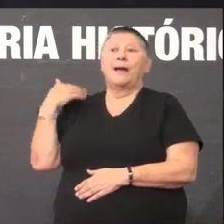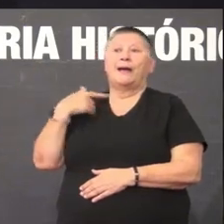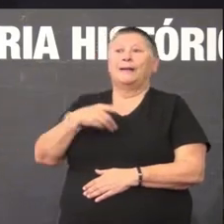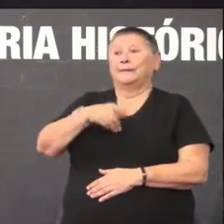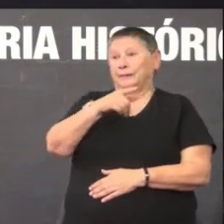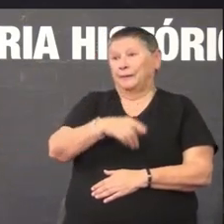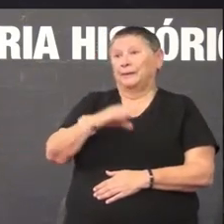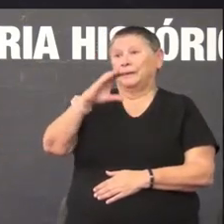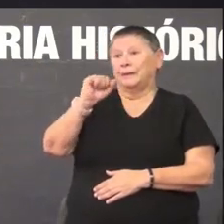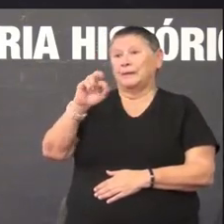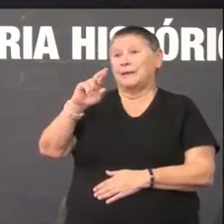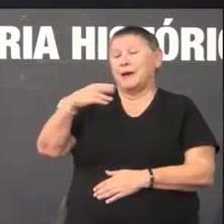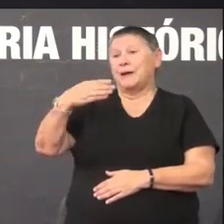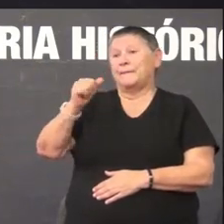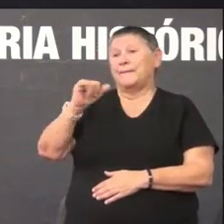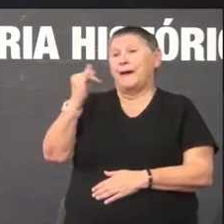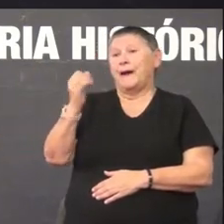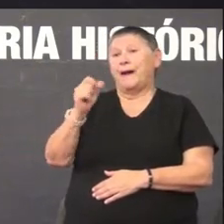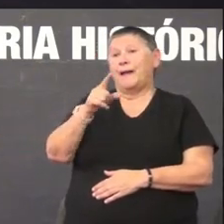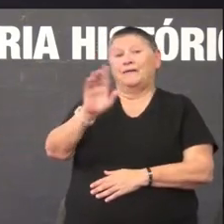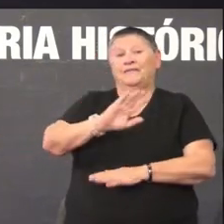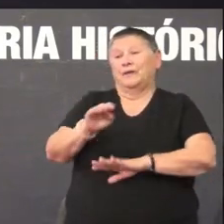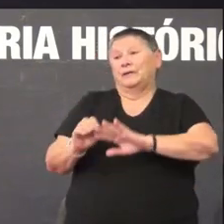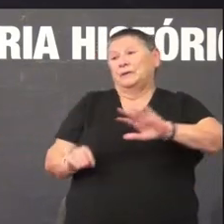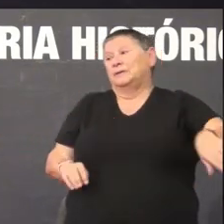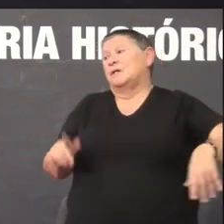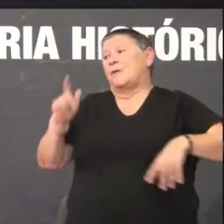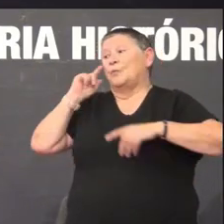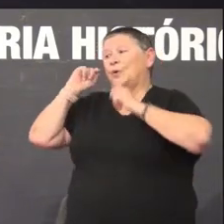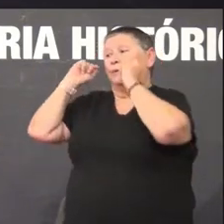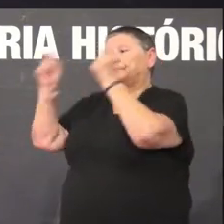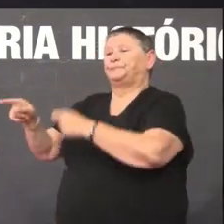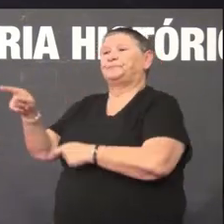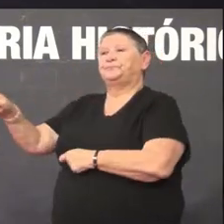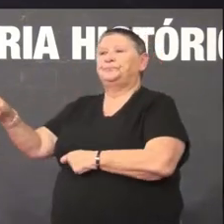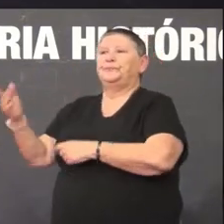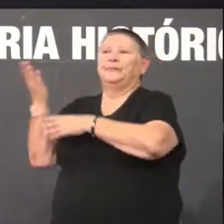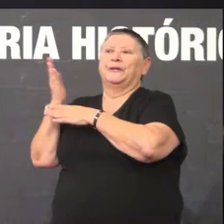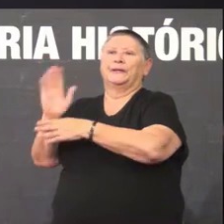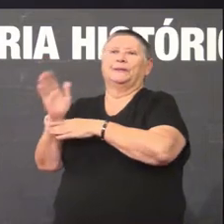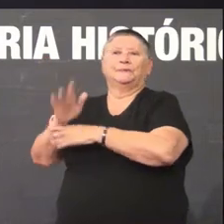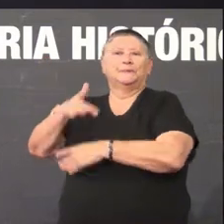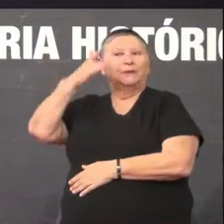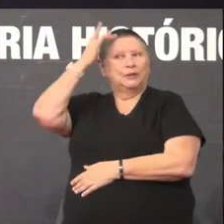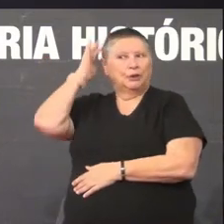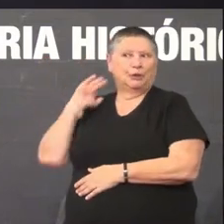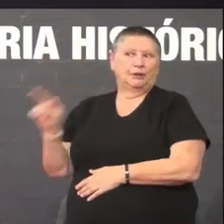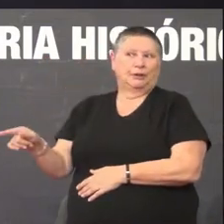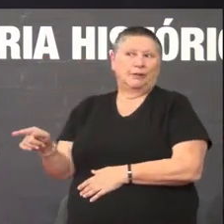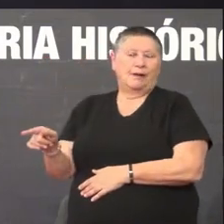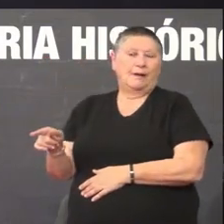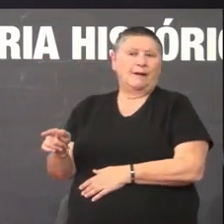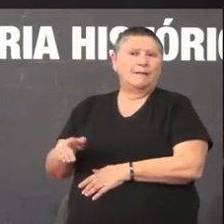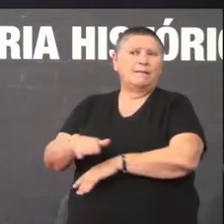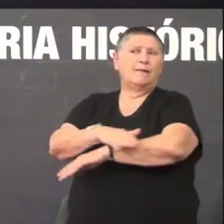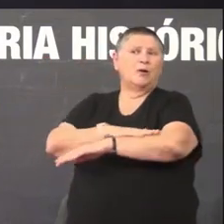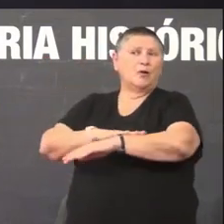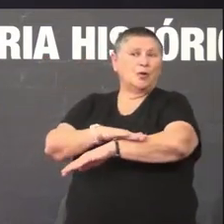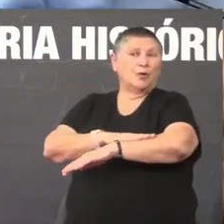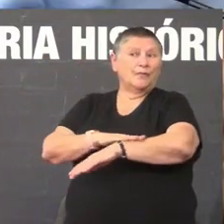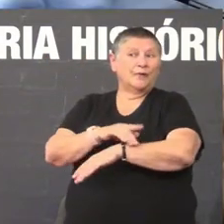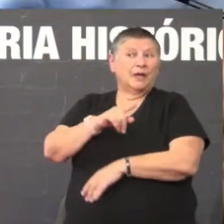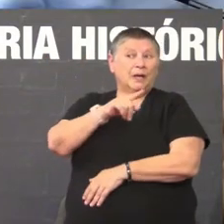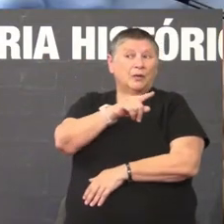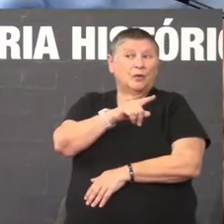convierte a su amante en su encargada, en su representante. ¿Sabía el gobierno, tanto